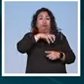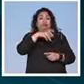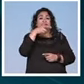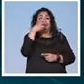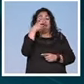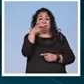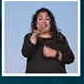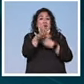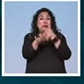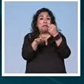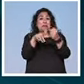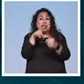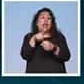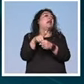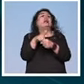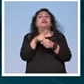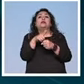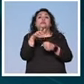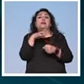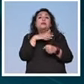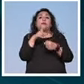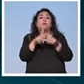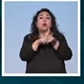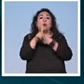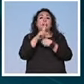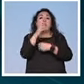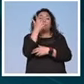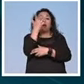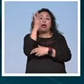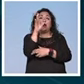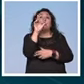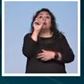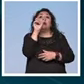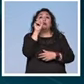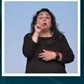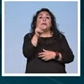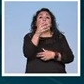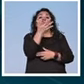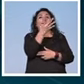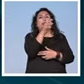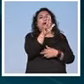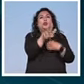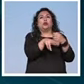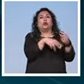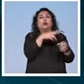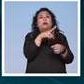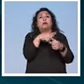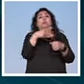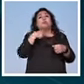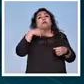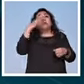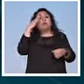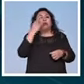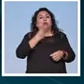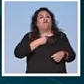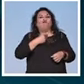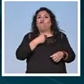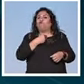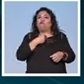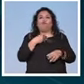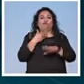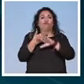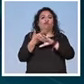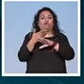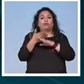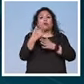Estos insectos no solo han diezmado a los abetos rojos, sino también a los abetos comunes, que se creían más resistentes.